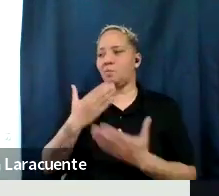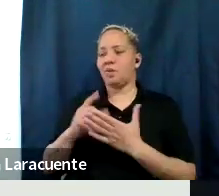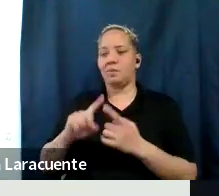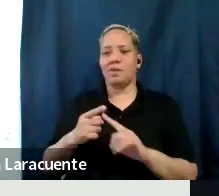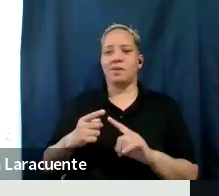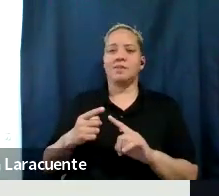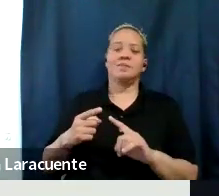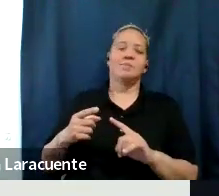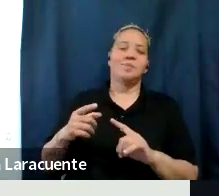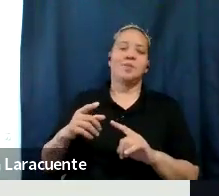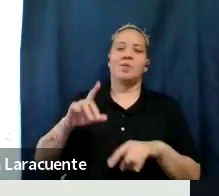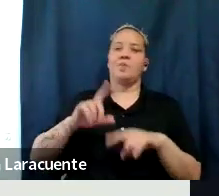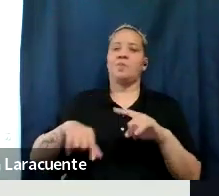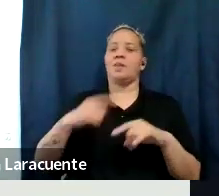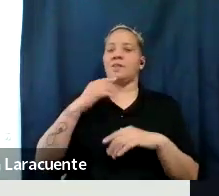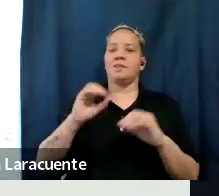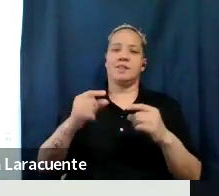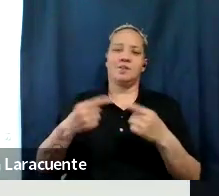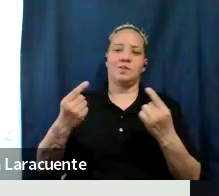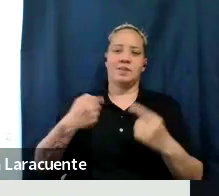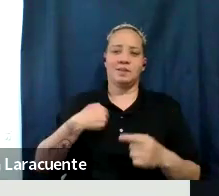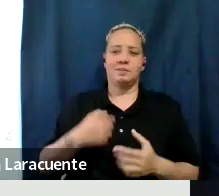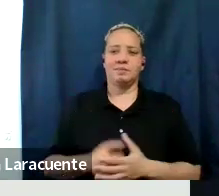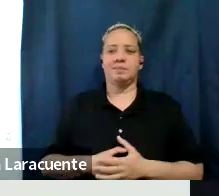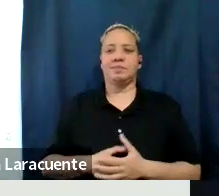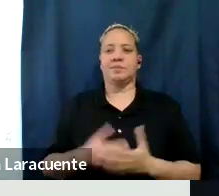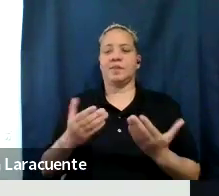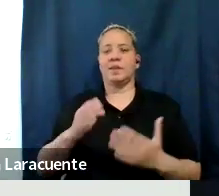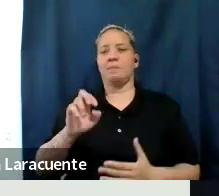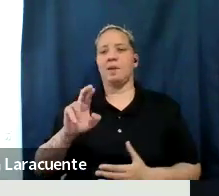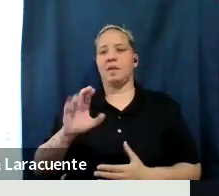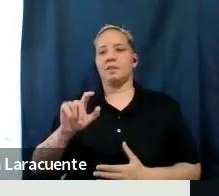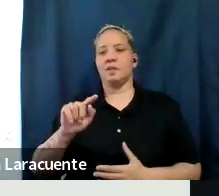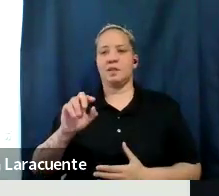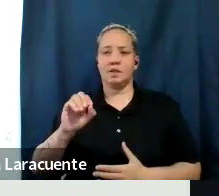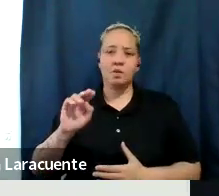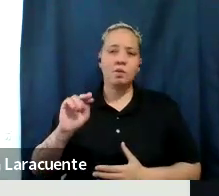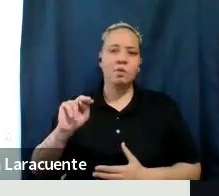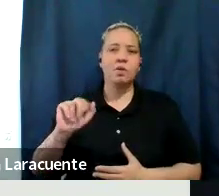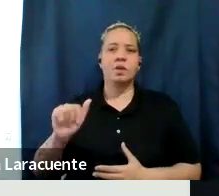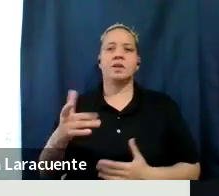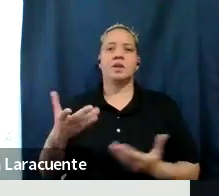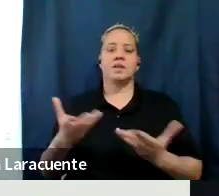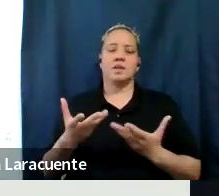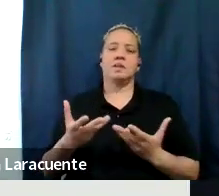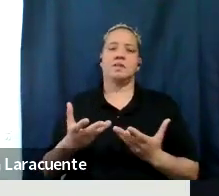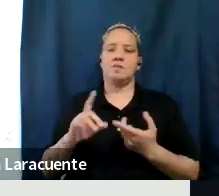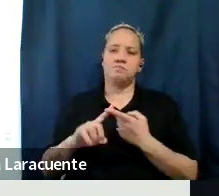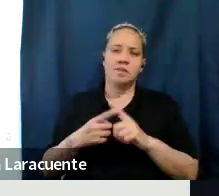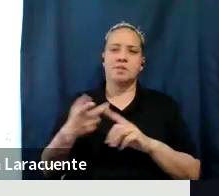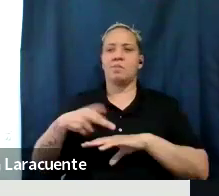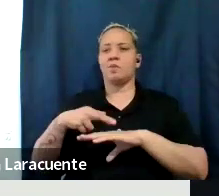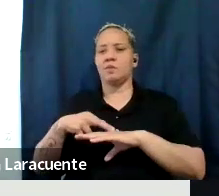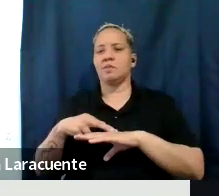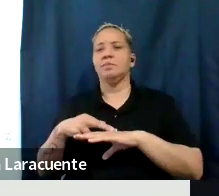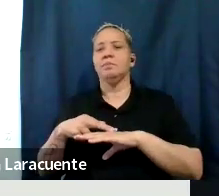en contra de mí. Lo tuve aquí en Barcelona hace muy poco y es uno de los grandes amigos de Puerto Rico,